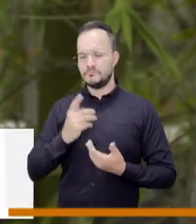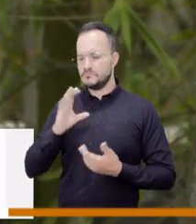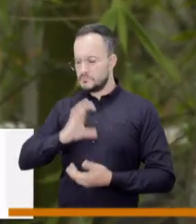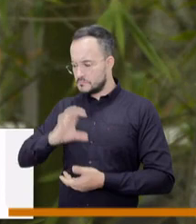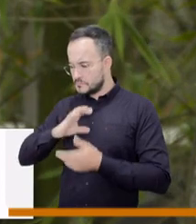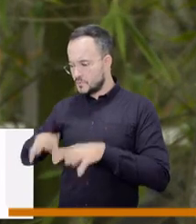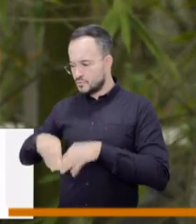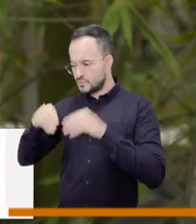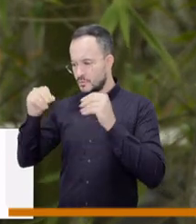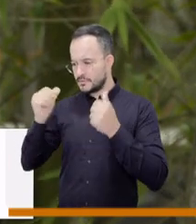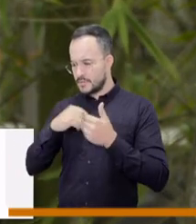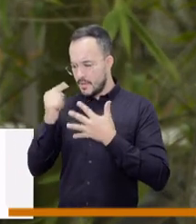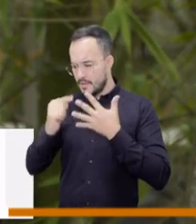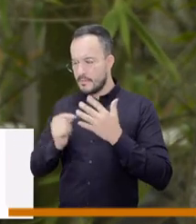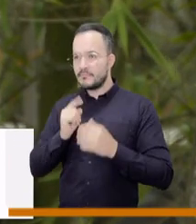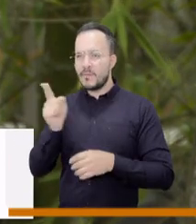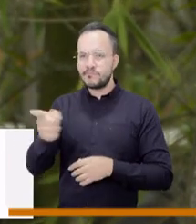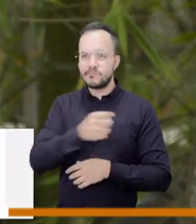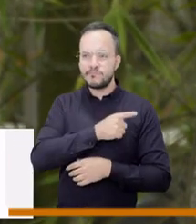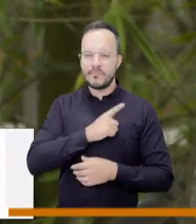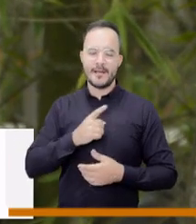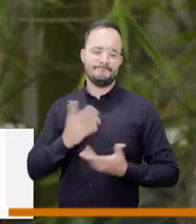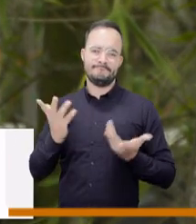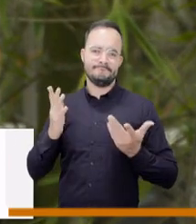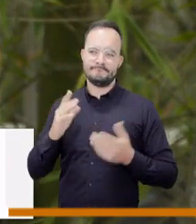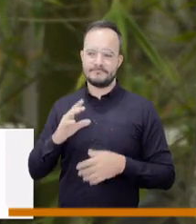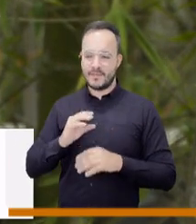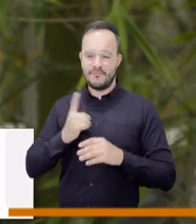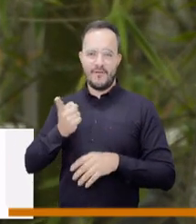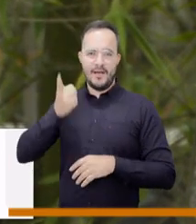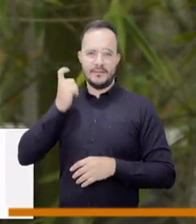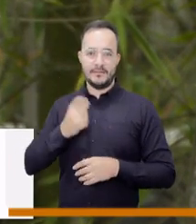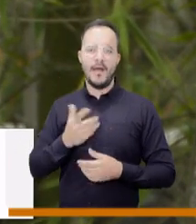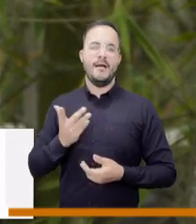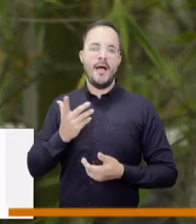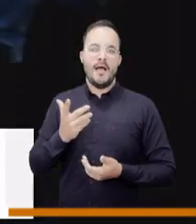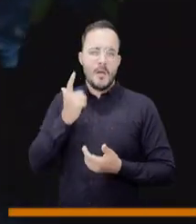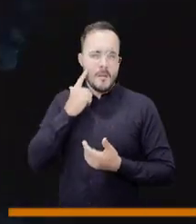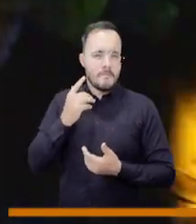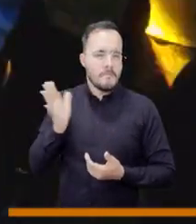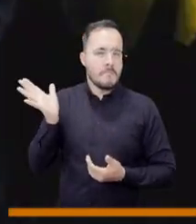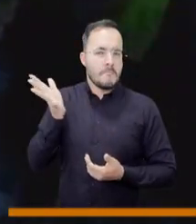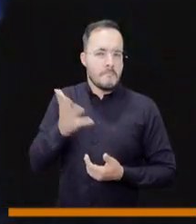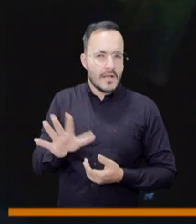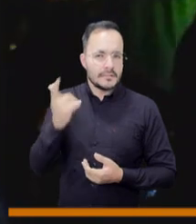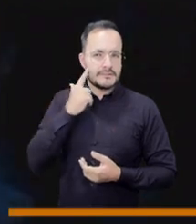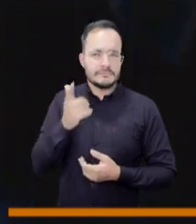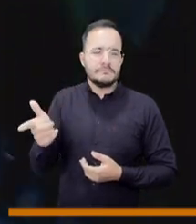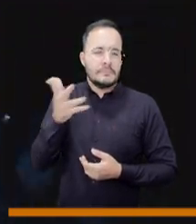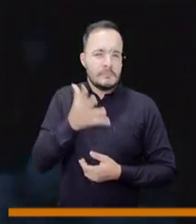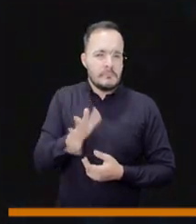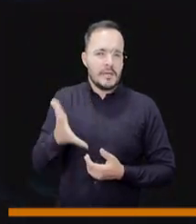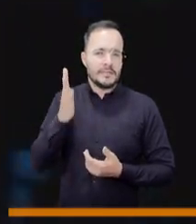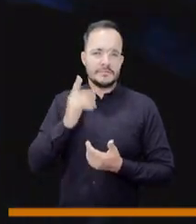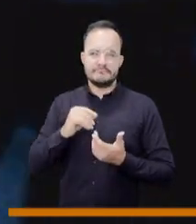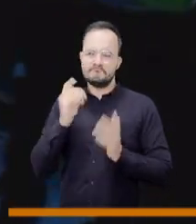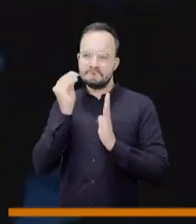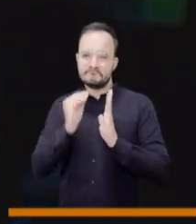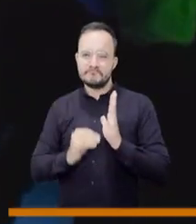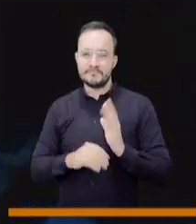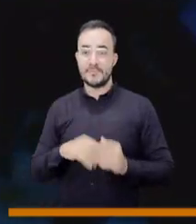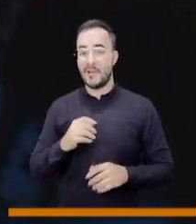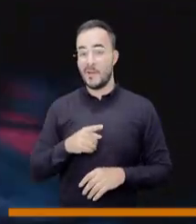esa sustancia, lo que ha habido básicamente sospechas. Y sospechas porque muchas de las drogas que están